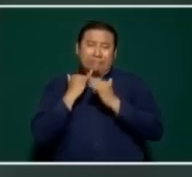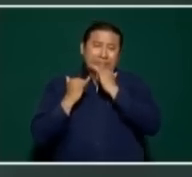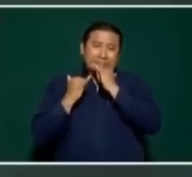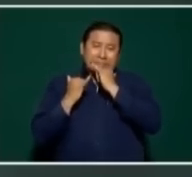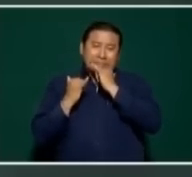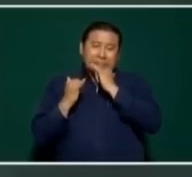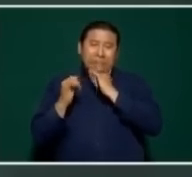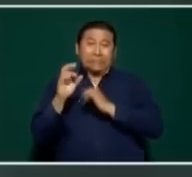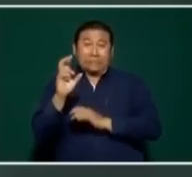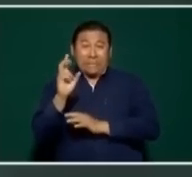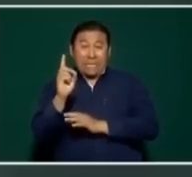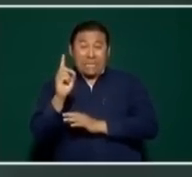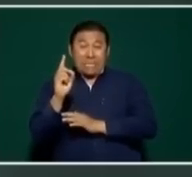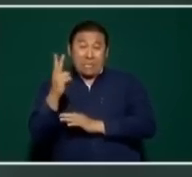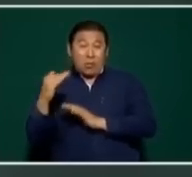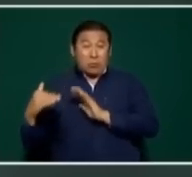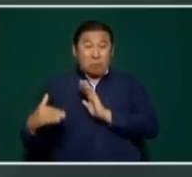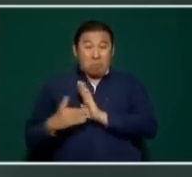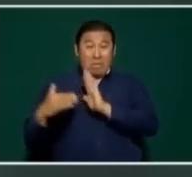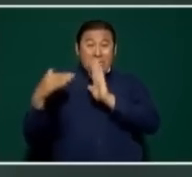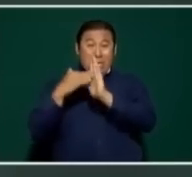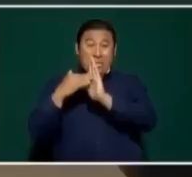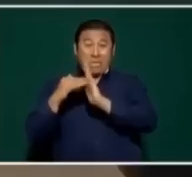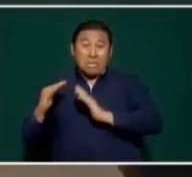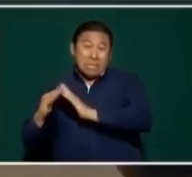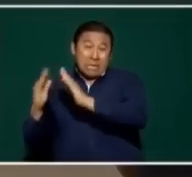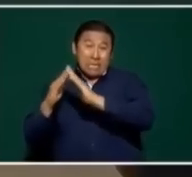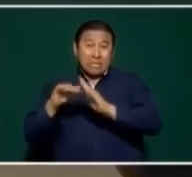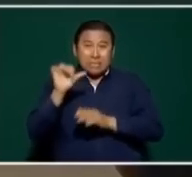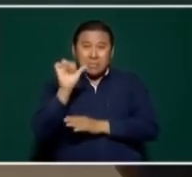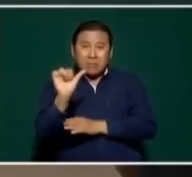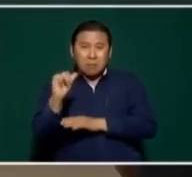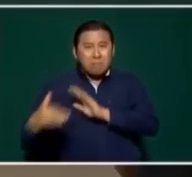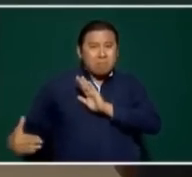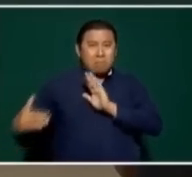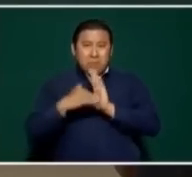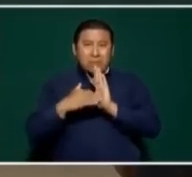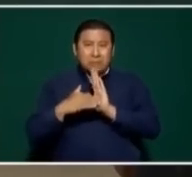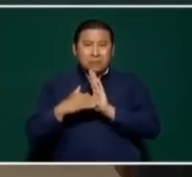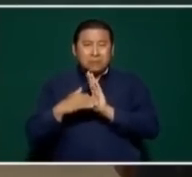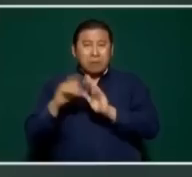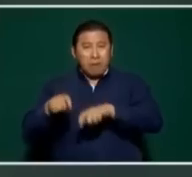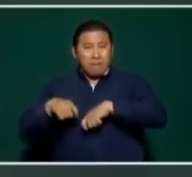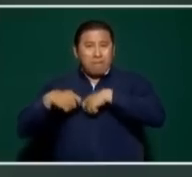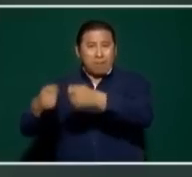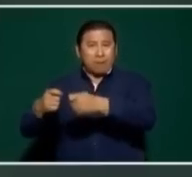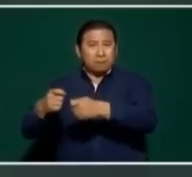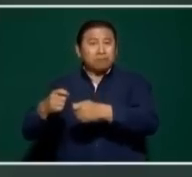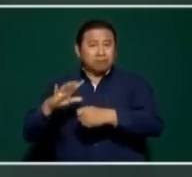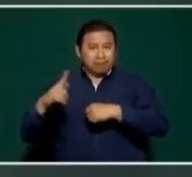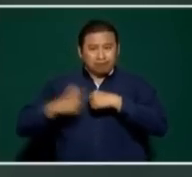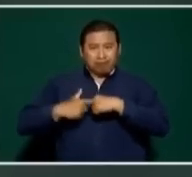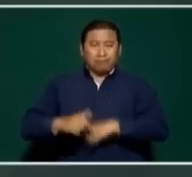32 millones de viviendas, en 16 millones se va a recibir algo